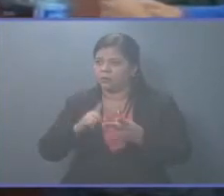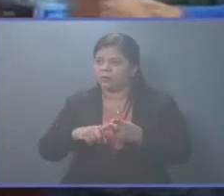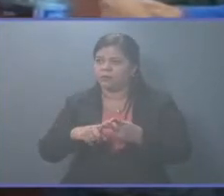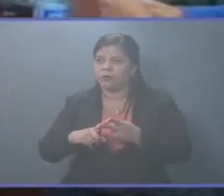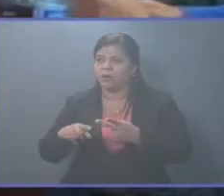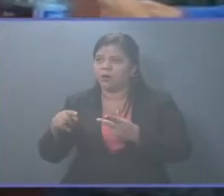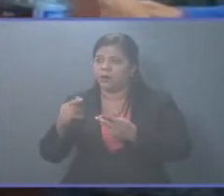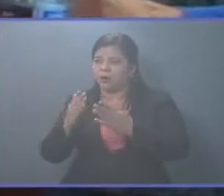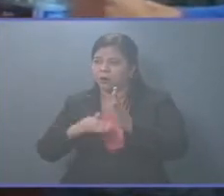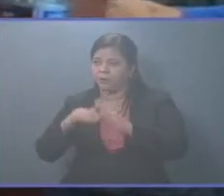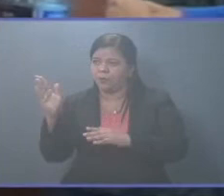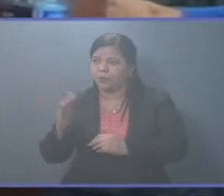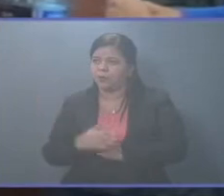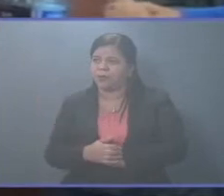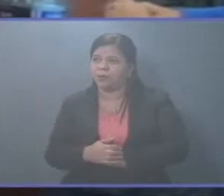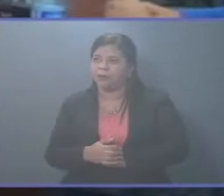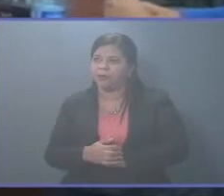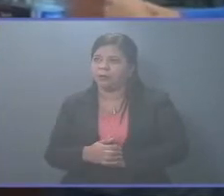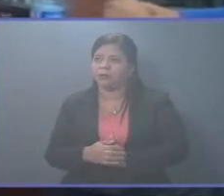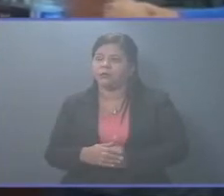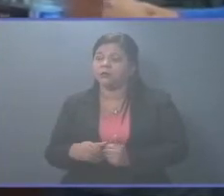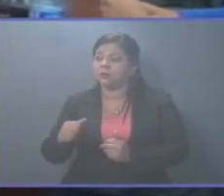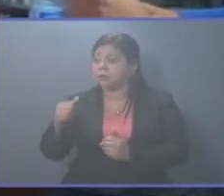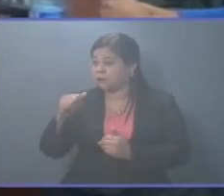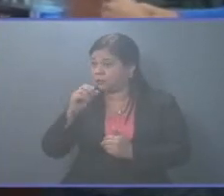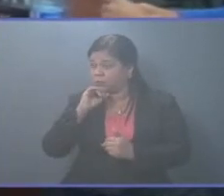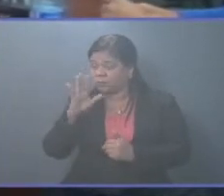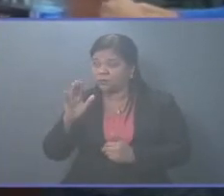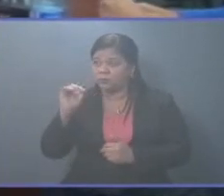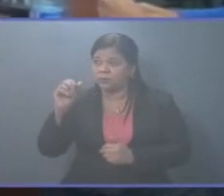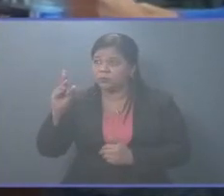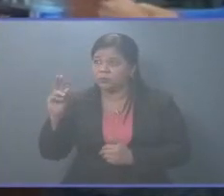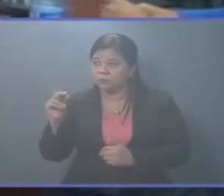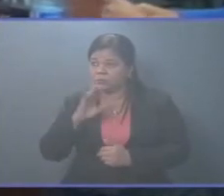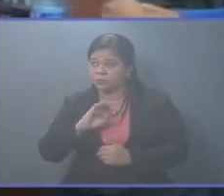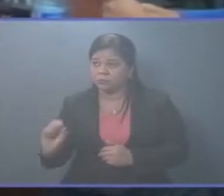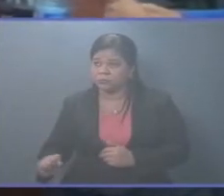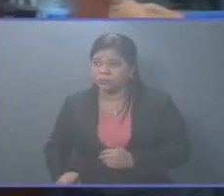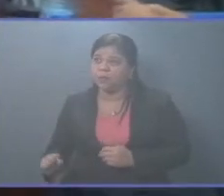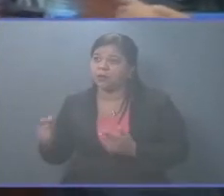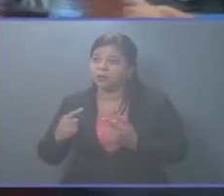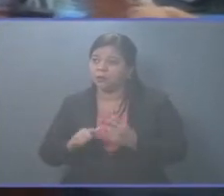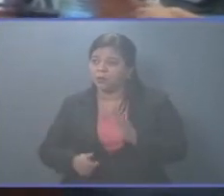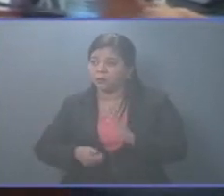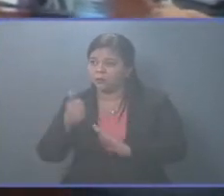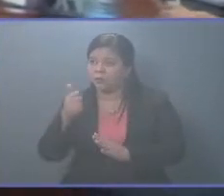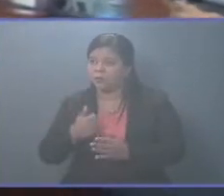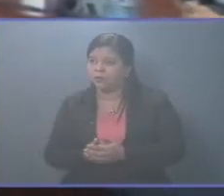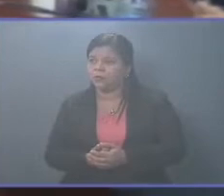Argentina y de la DNM de El Salvador. Los organismos grandes,